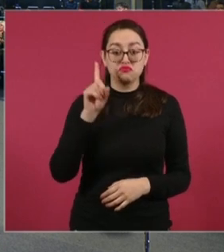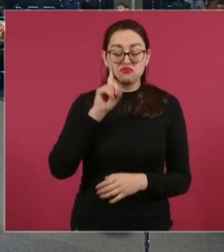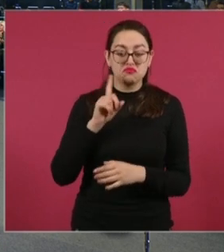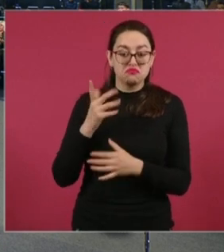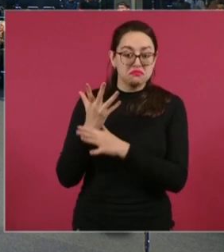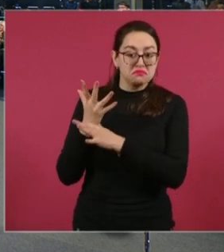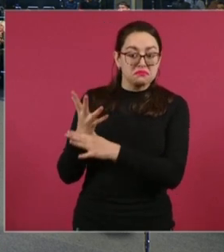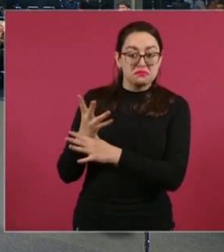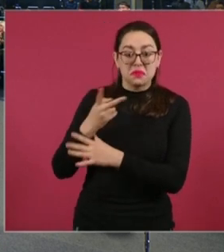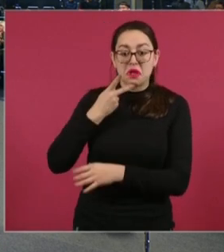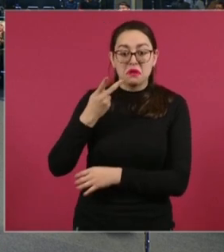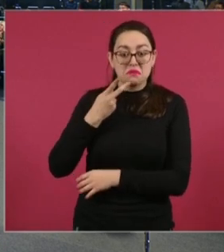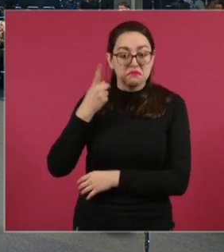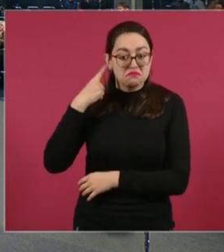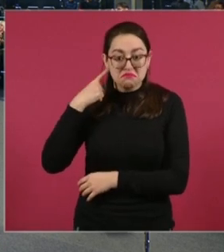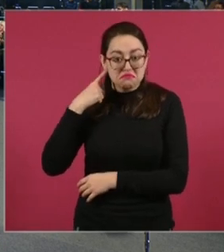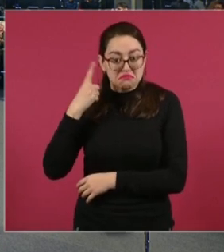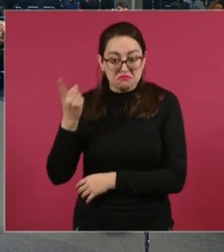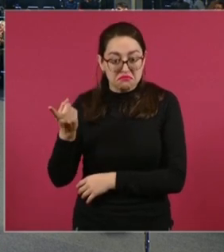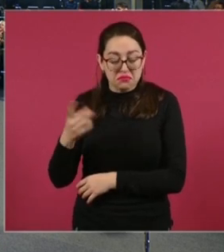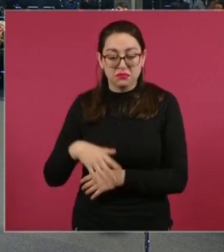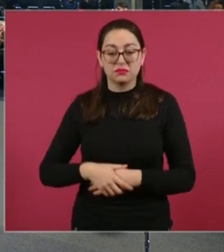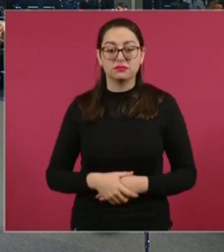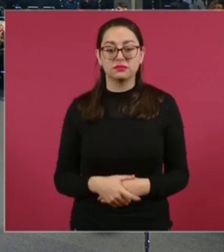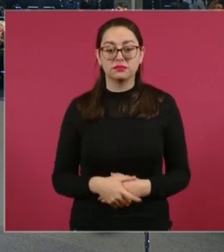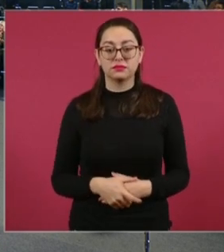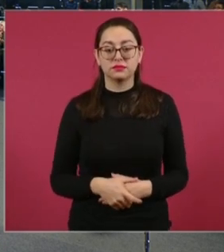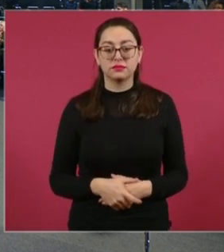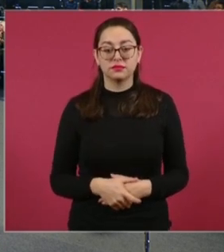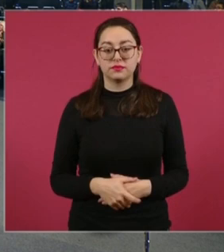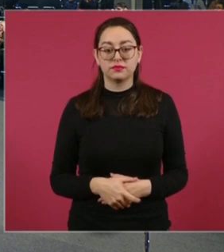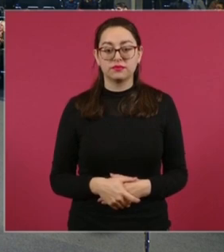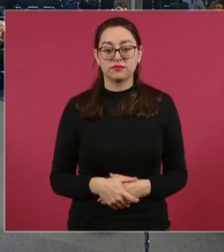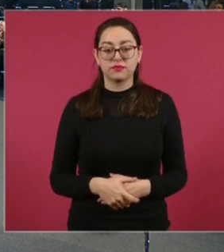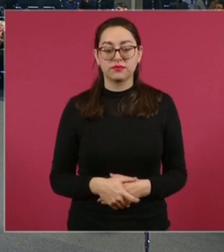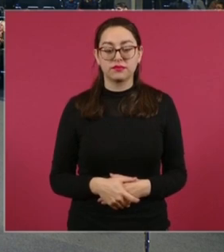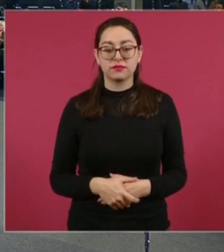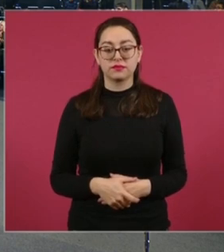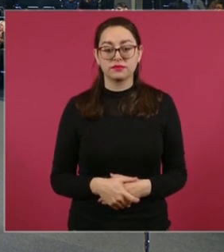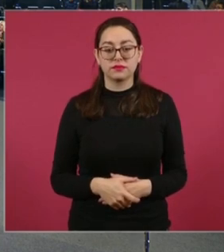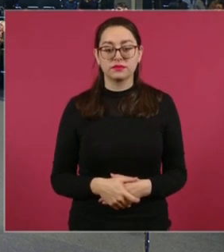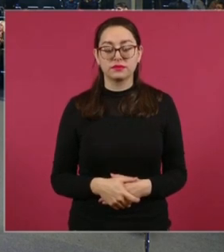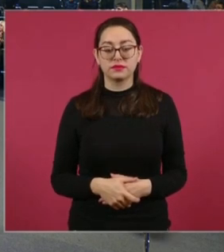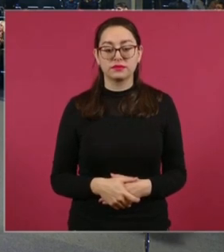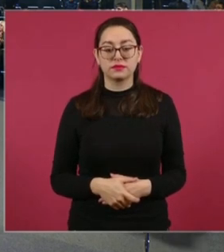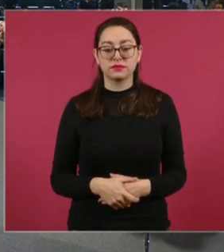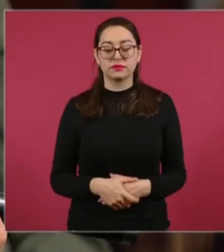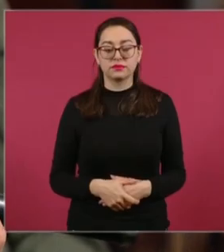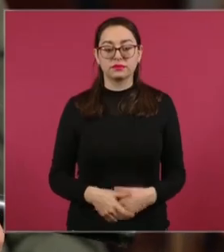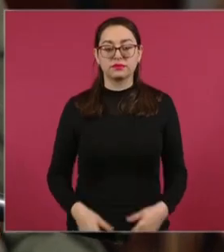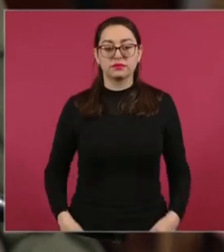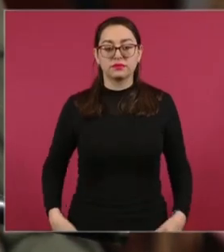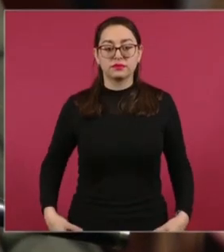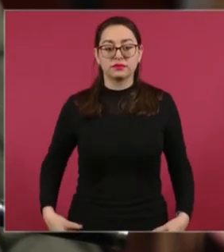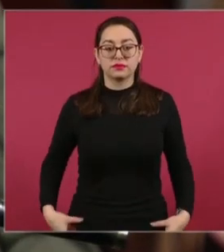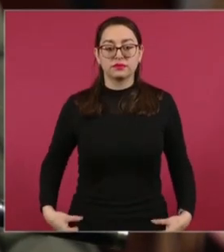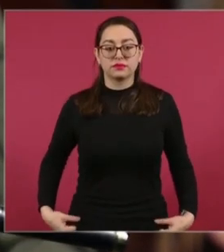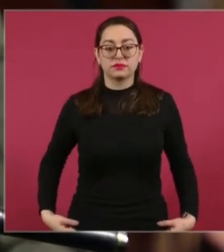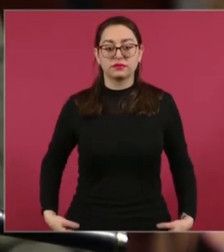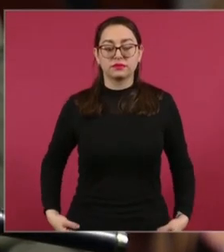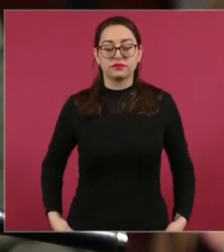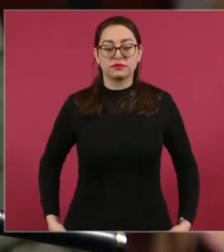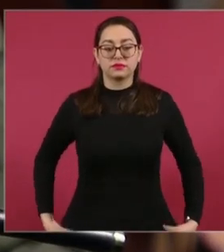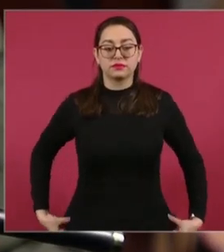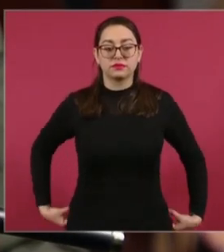campaña de AMLO. La DEA y fiscales no hallaron más evidencia y cerraron el caso. Eso es lo